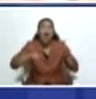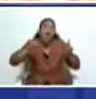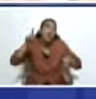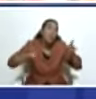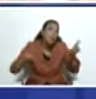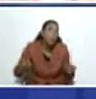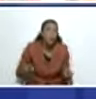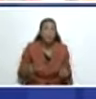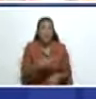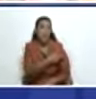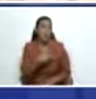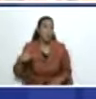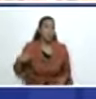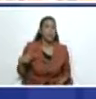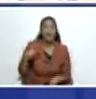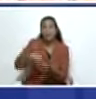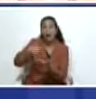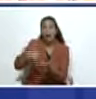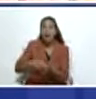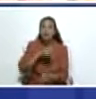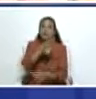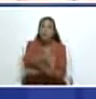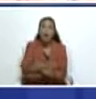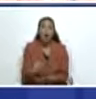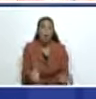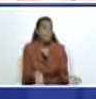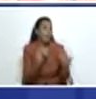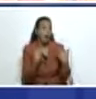los delincuentes que pagaron, también los llevaron para allá.